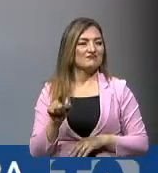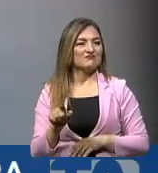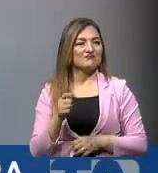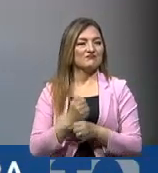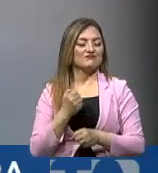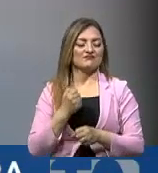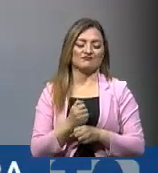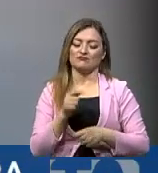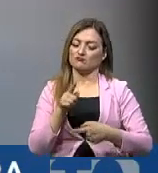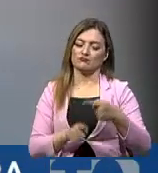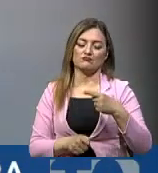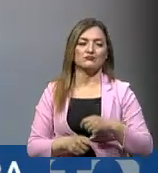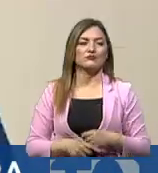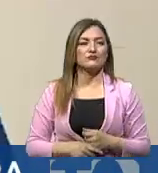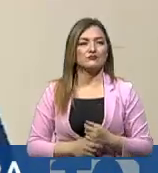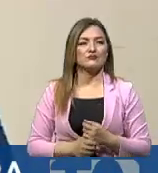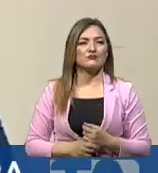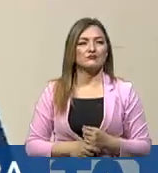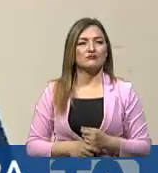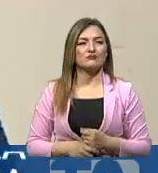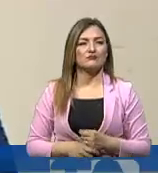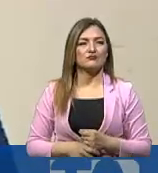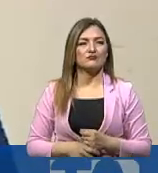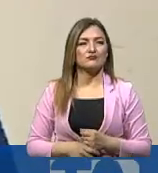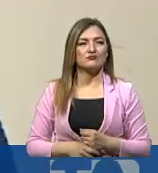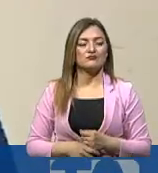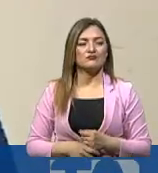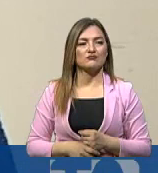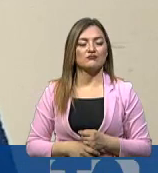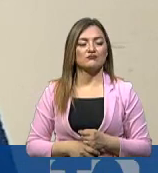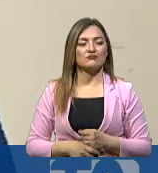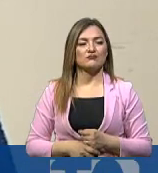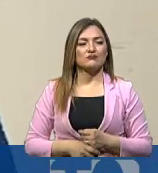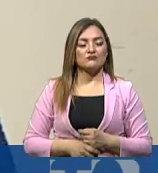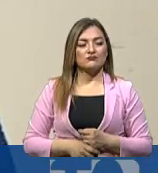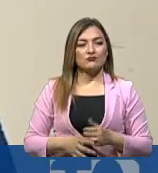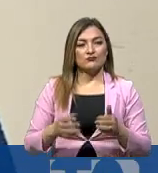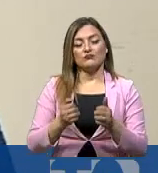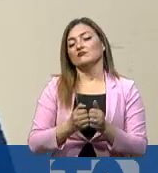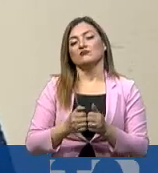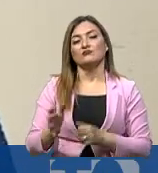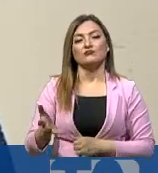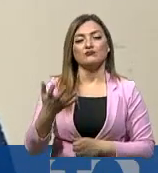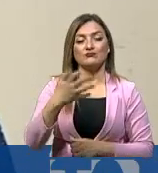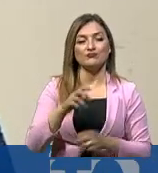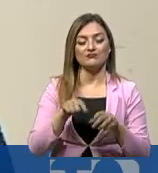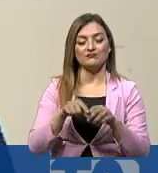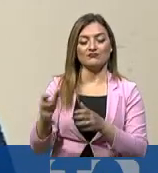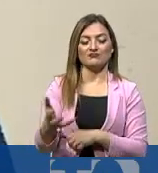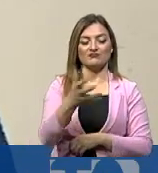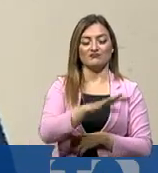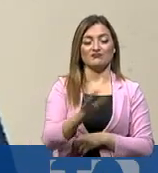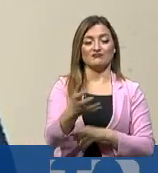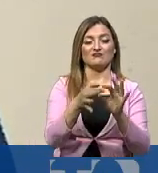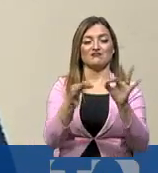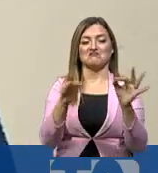no puedan realizar esa actividad no tienen el sistema operativo de maquinarias para poder desalojar la basura